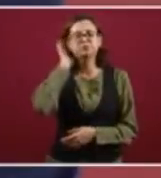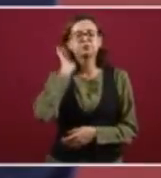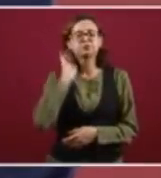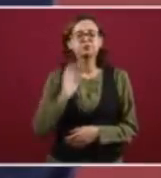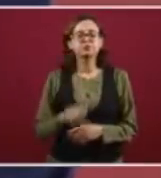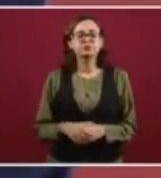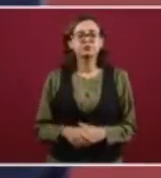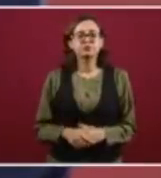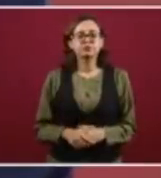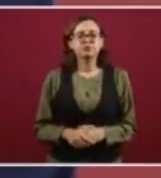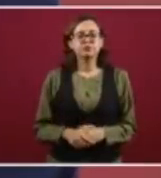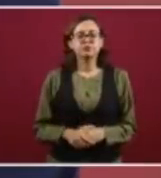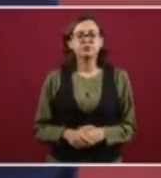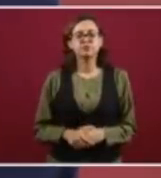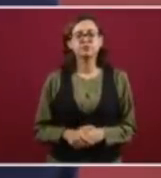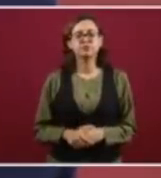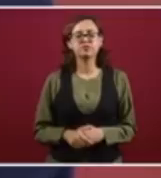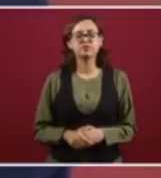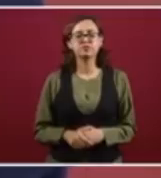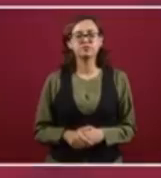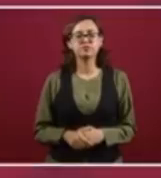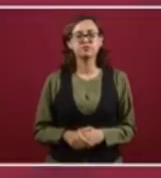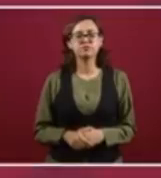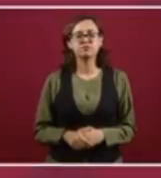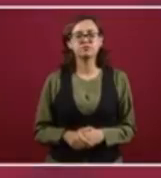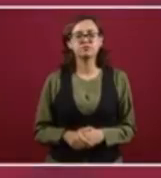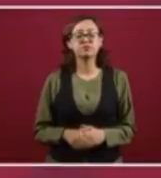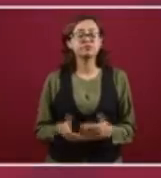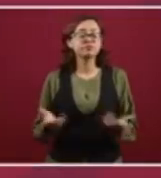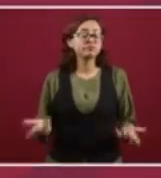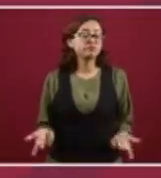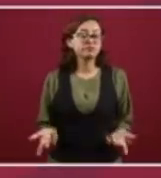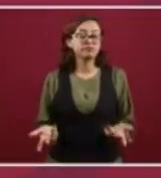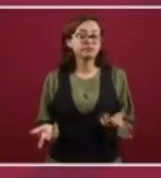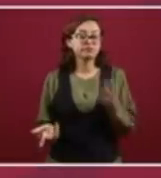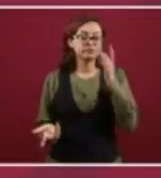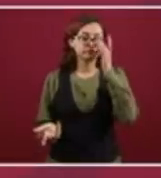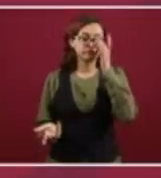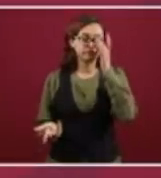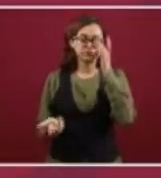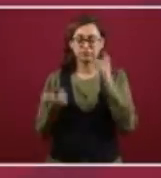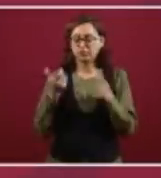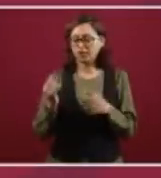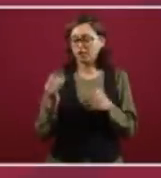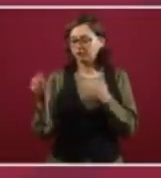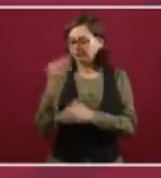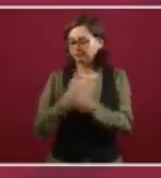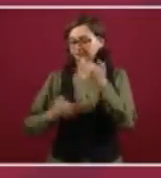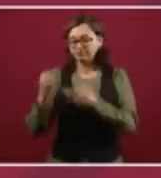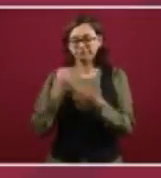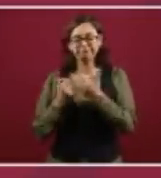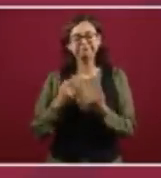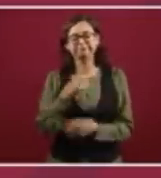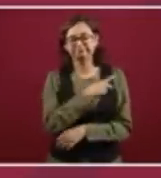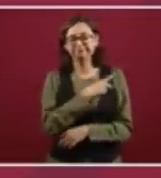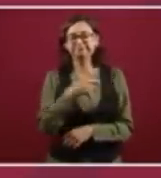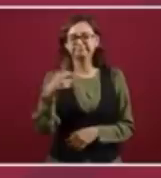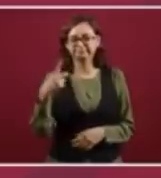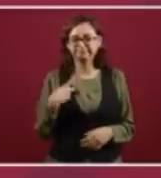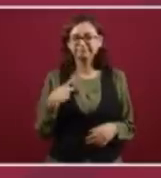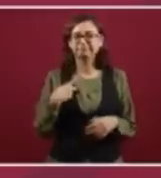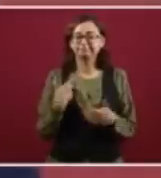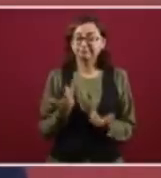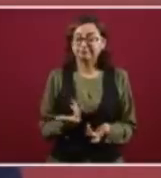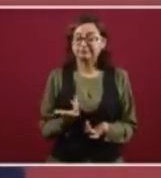y así pues debemos de actuar todos cuando no estamos al